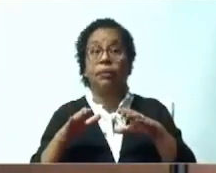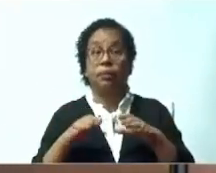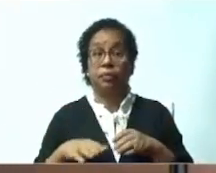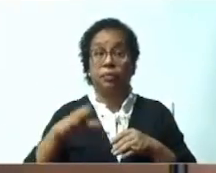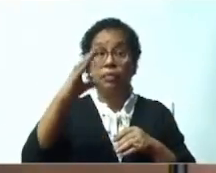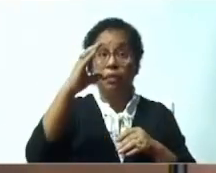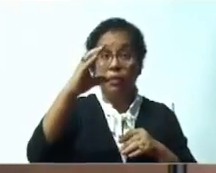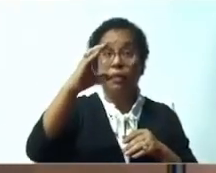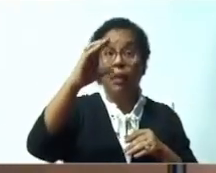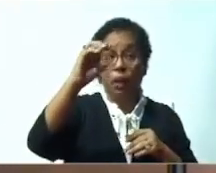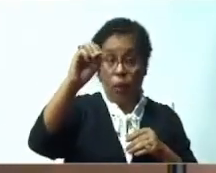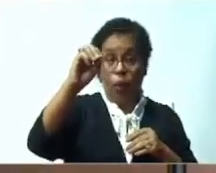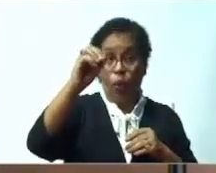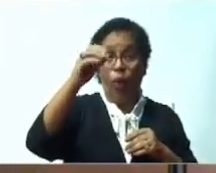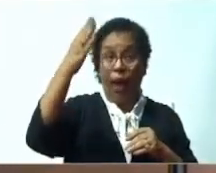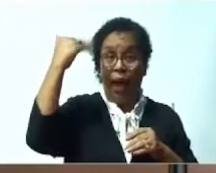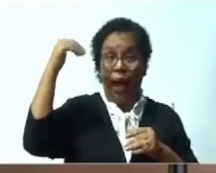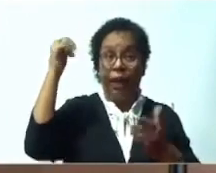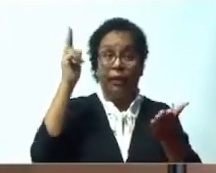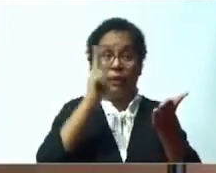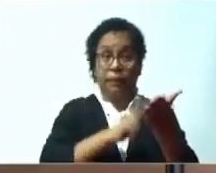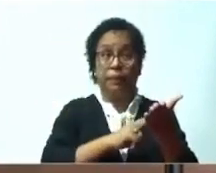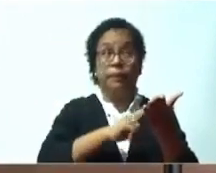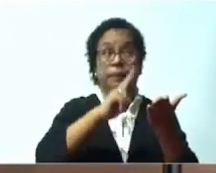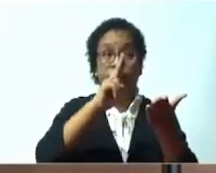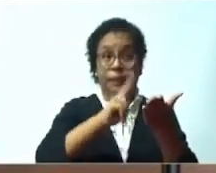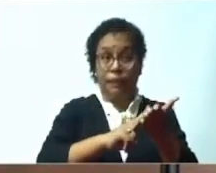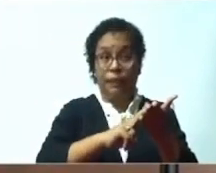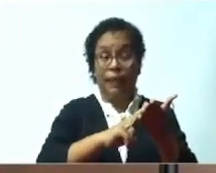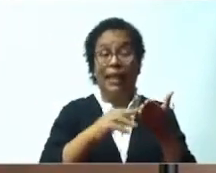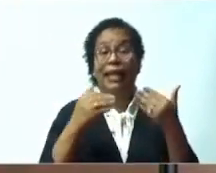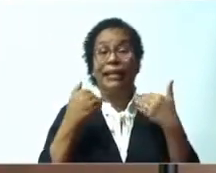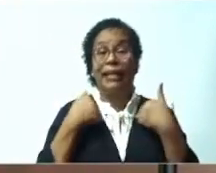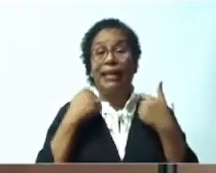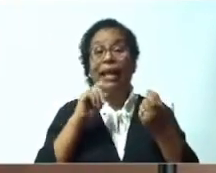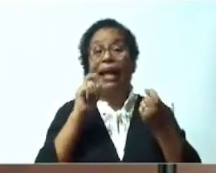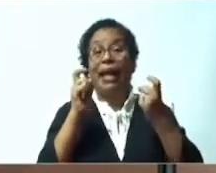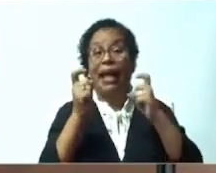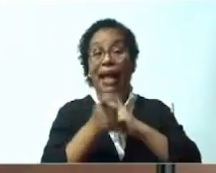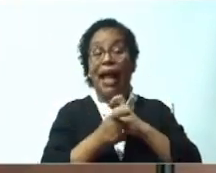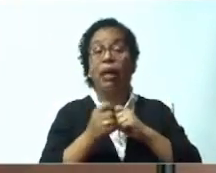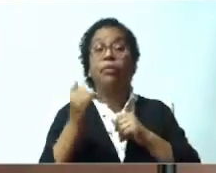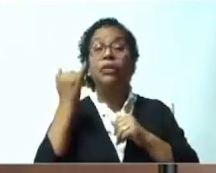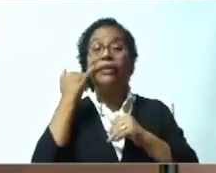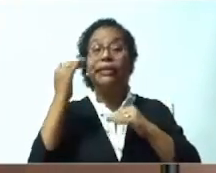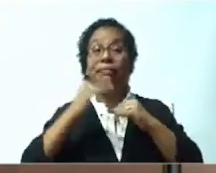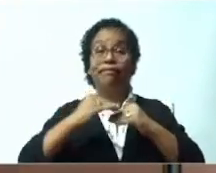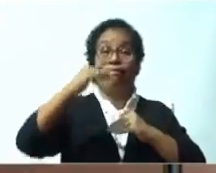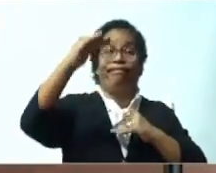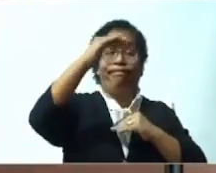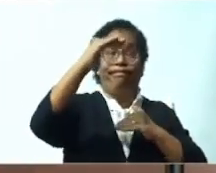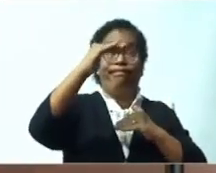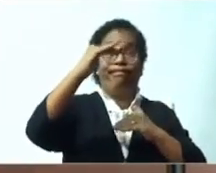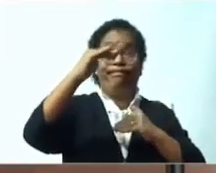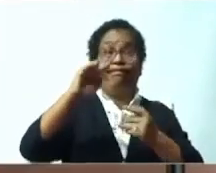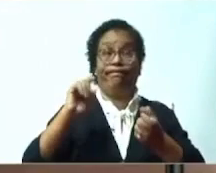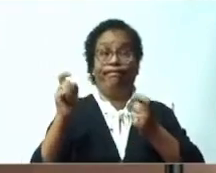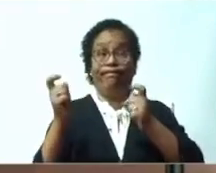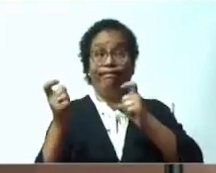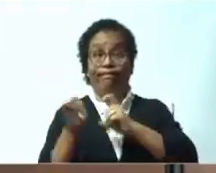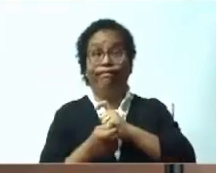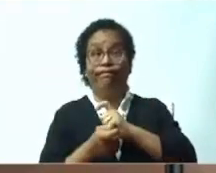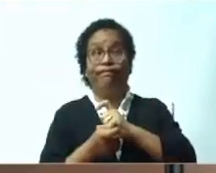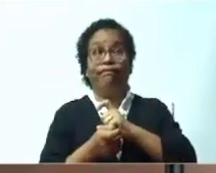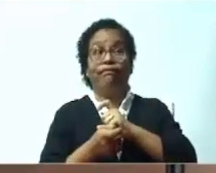en el contrato anterior un ajuste por inflación. Ese ajuste por inflación en la